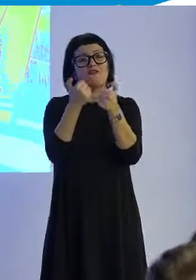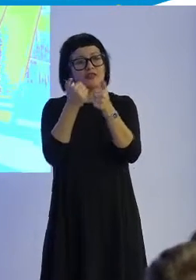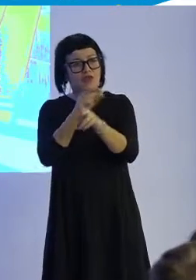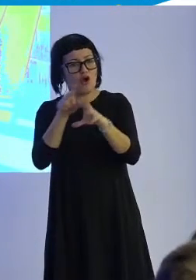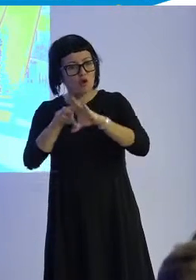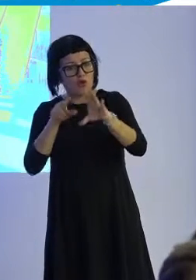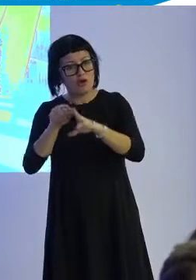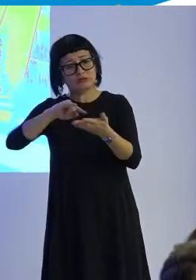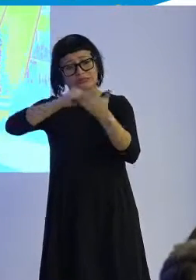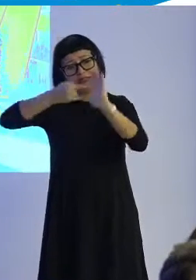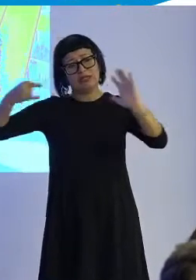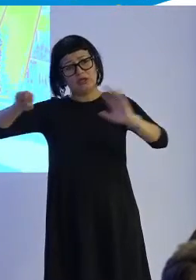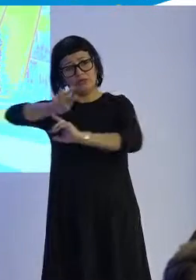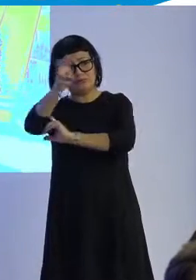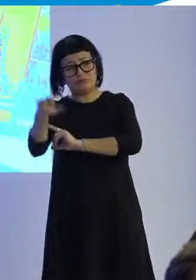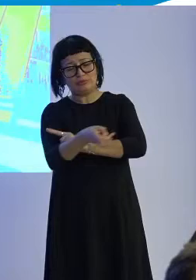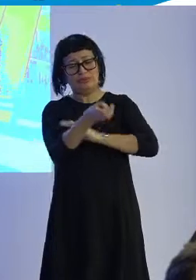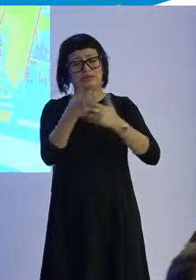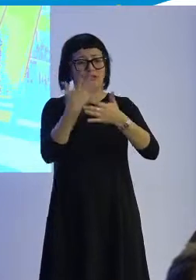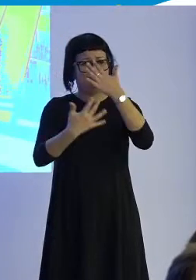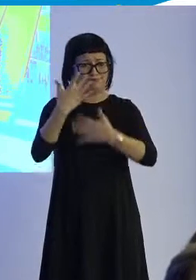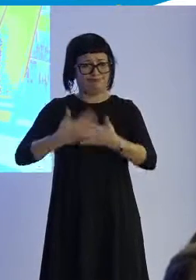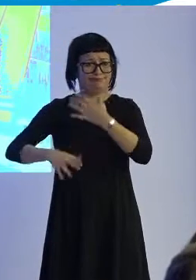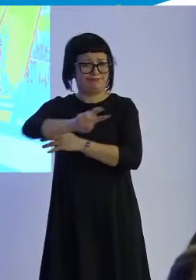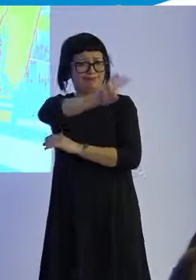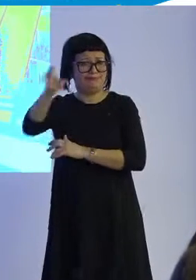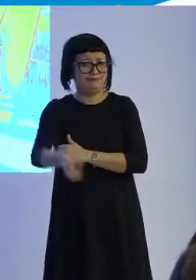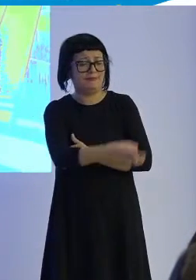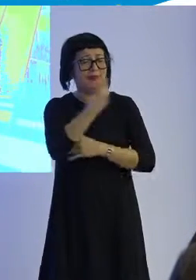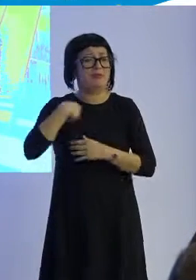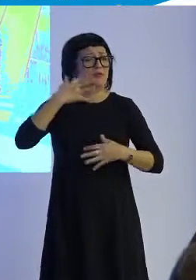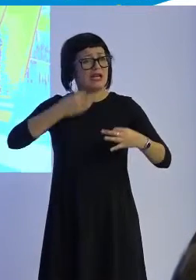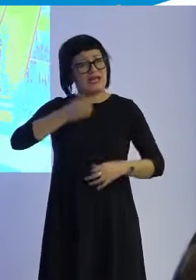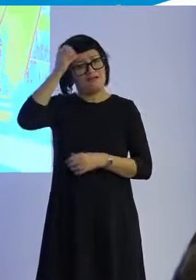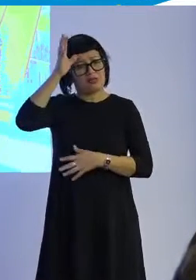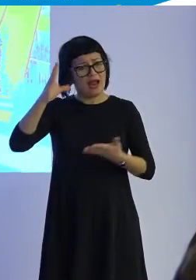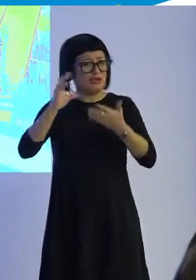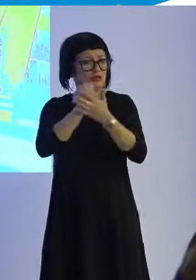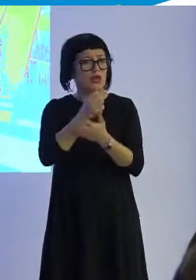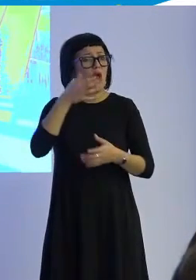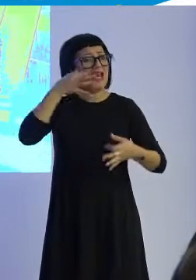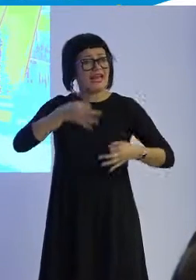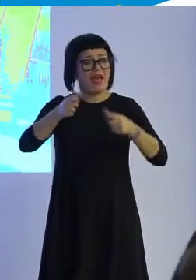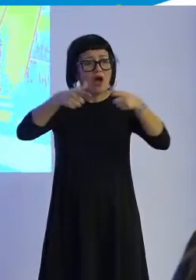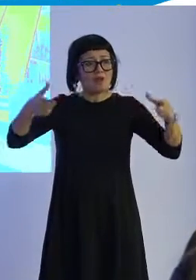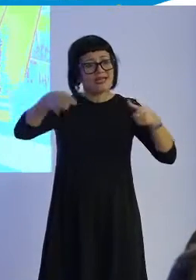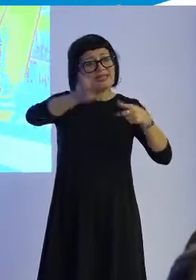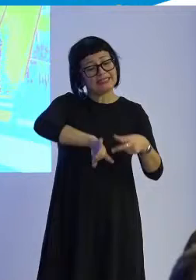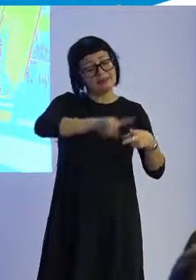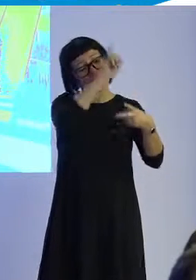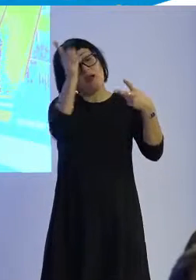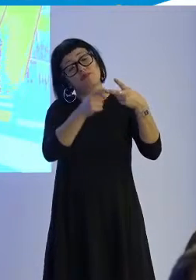de nuevas tecnologías, donde ahí entra todo, impresión 3D, realidad virtual, realidad aumentada. Y también por la otra